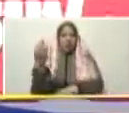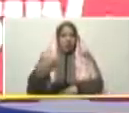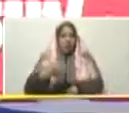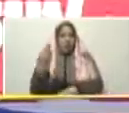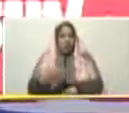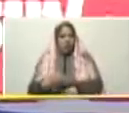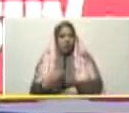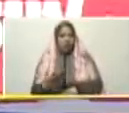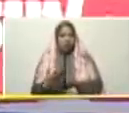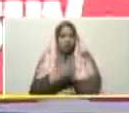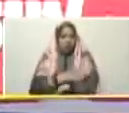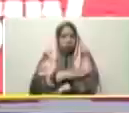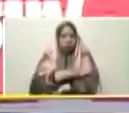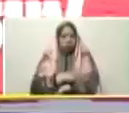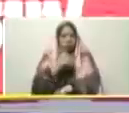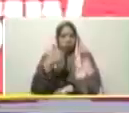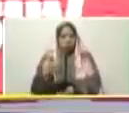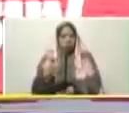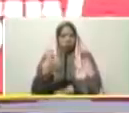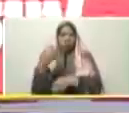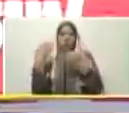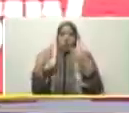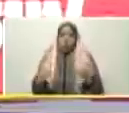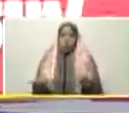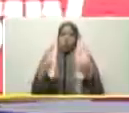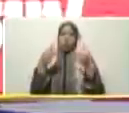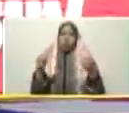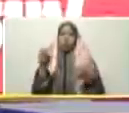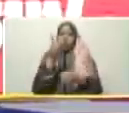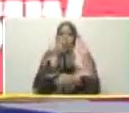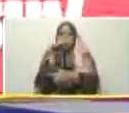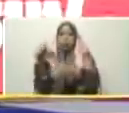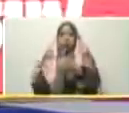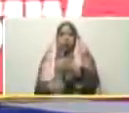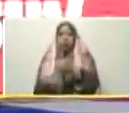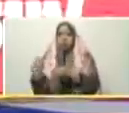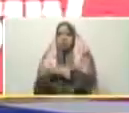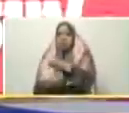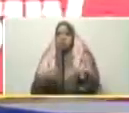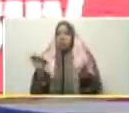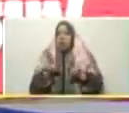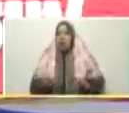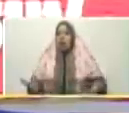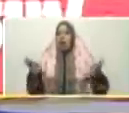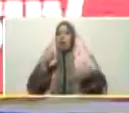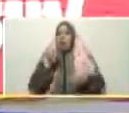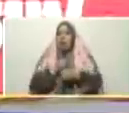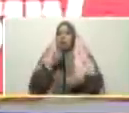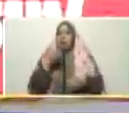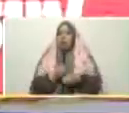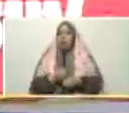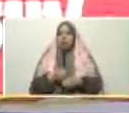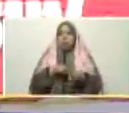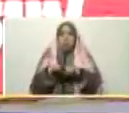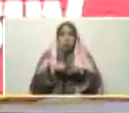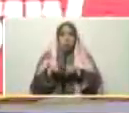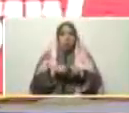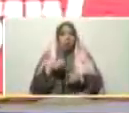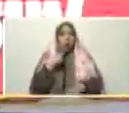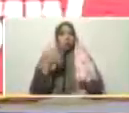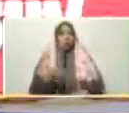son un papel pegado a la pared la vicepresidencia tal y no ha hecho nada valga la crítica